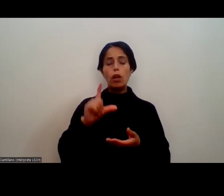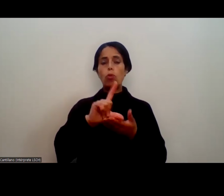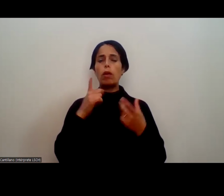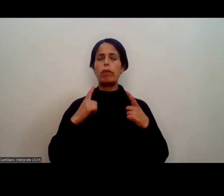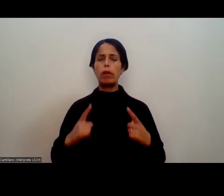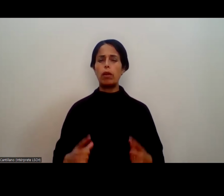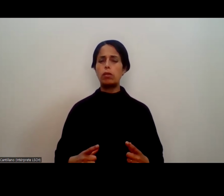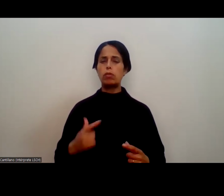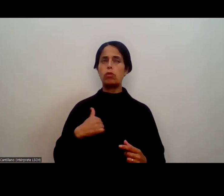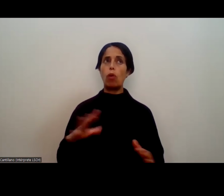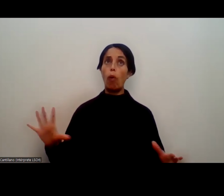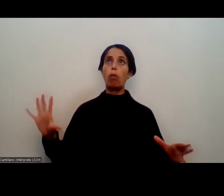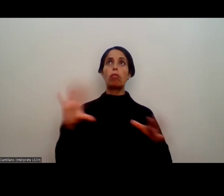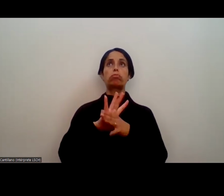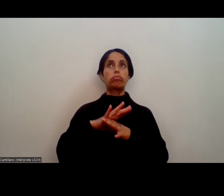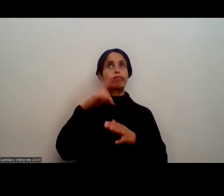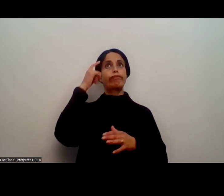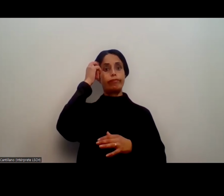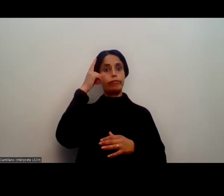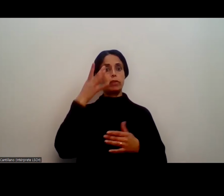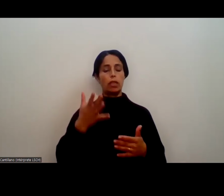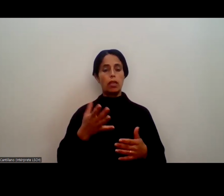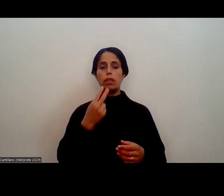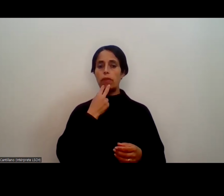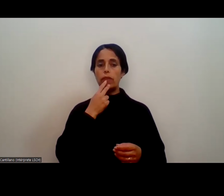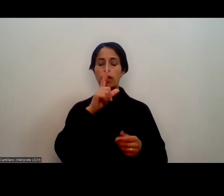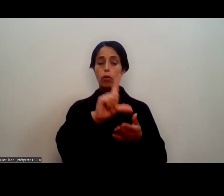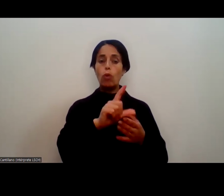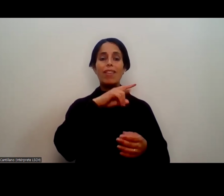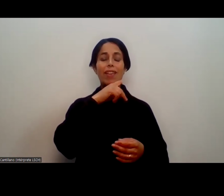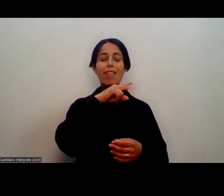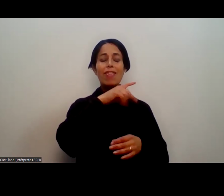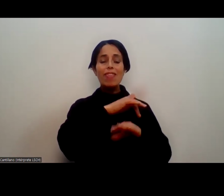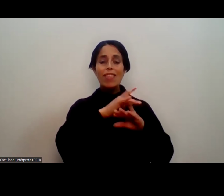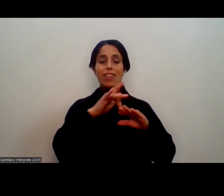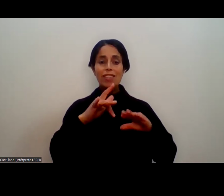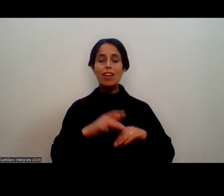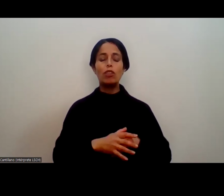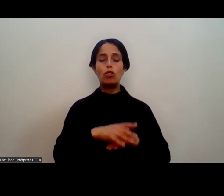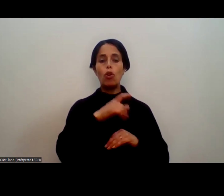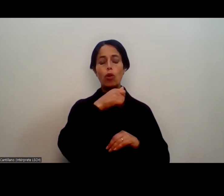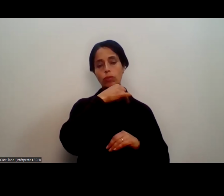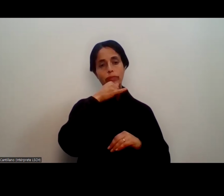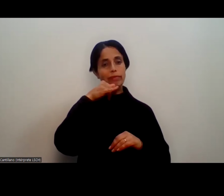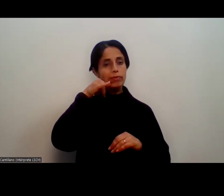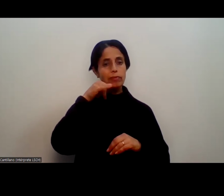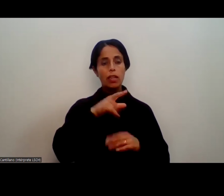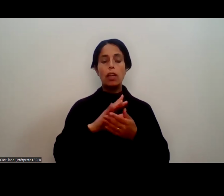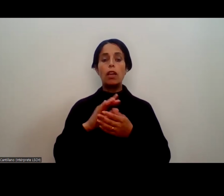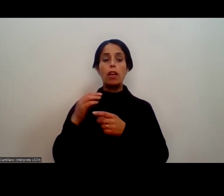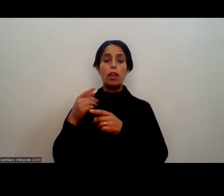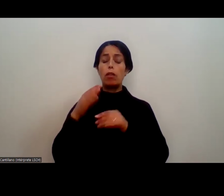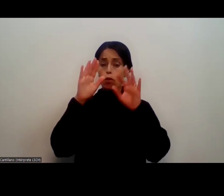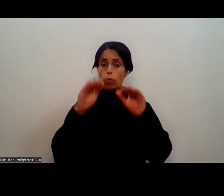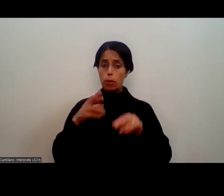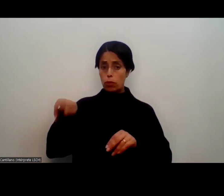hacer mucho sentido esa visión de vivir en el desierto. Sí, sí, sí. Exactamente. Y en todos los Andes es lo